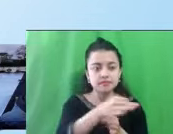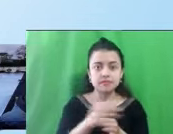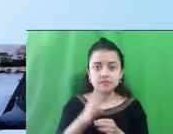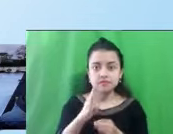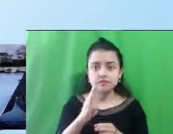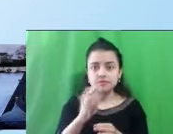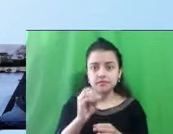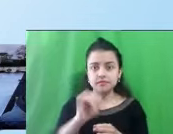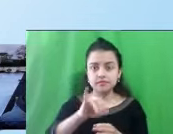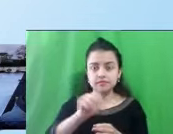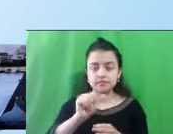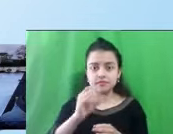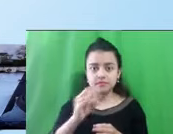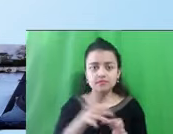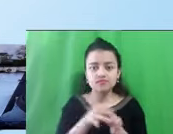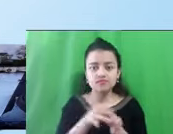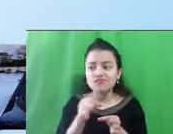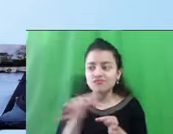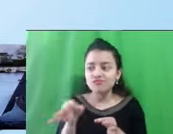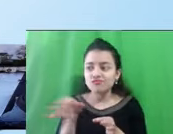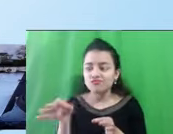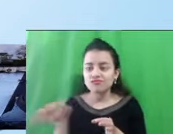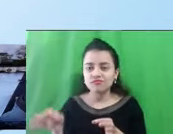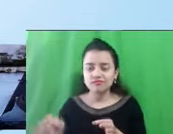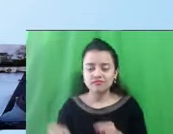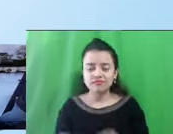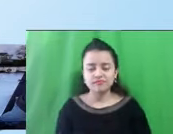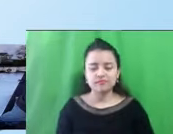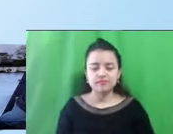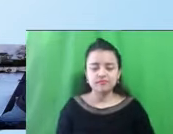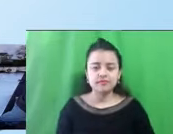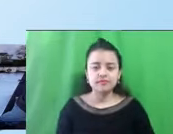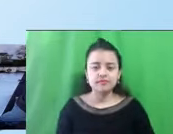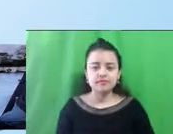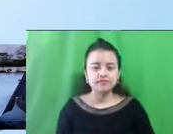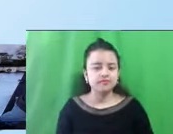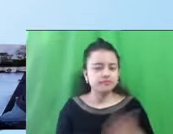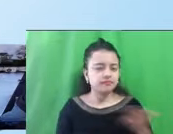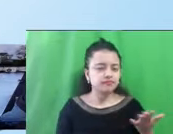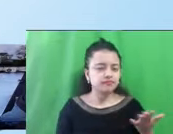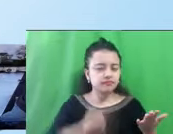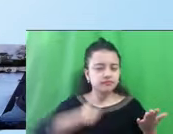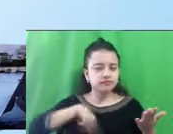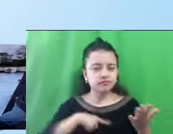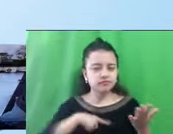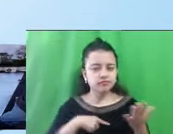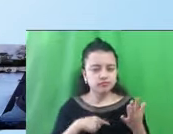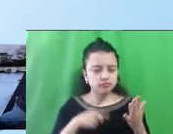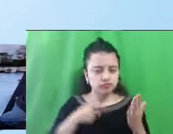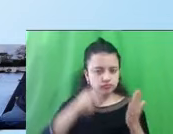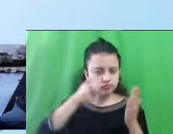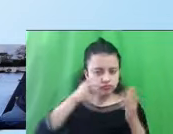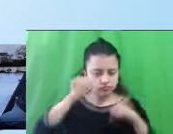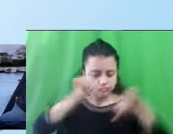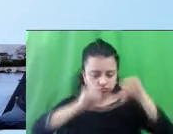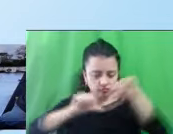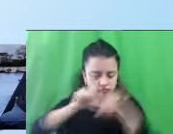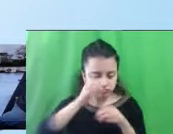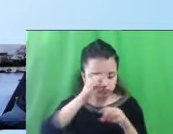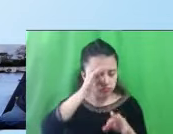y estamos colaborando en esa calidad. ¿Cómo es que nosotros controlamos la calidad del agua? Tenemos el